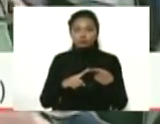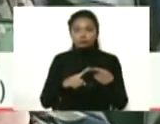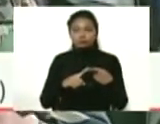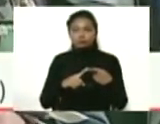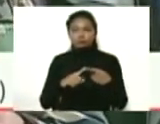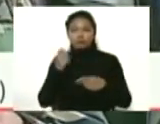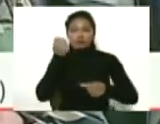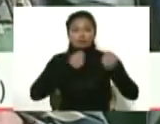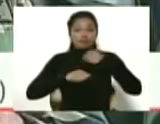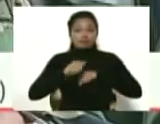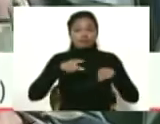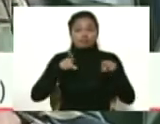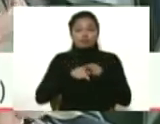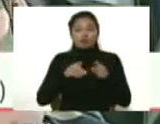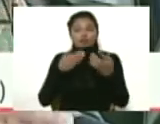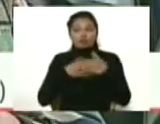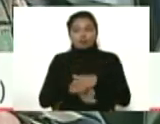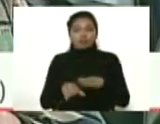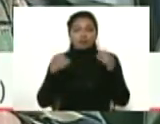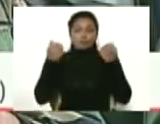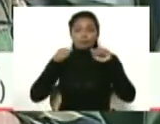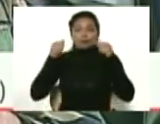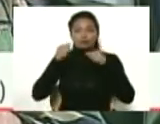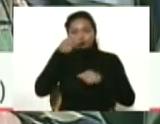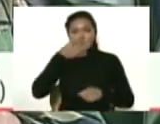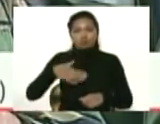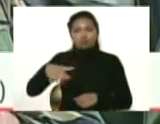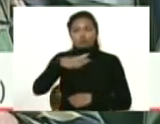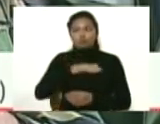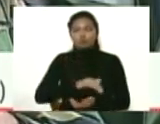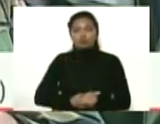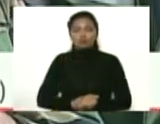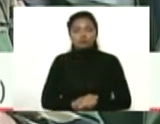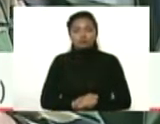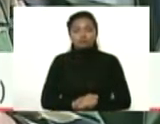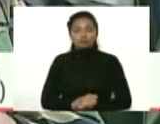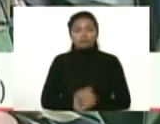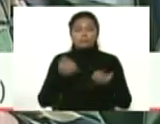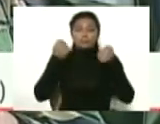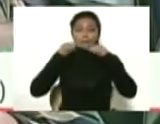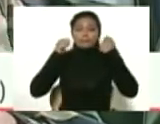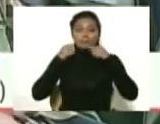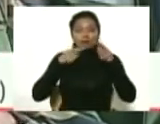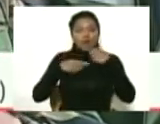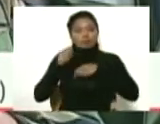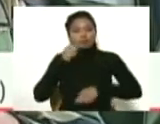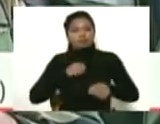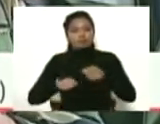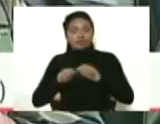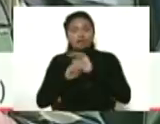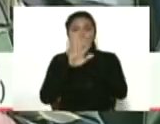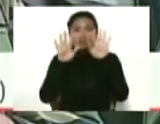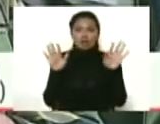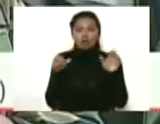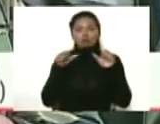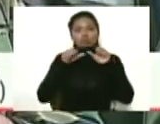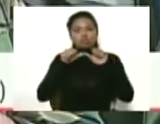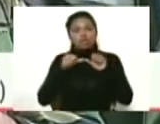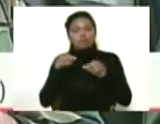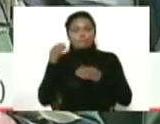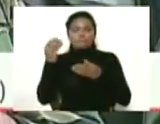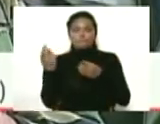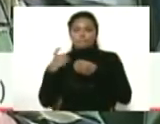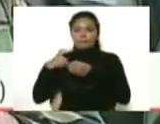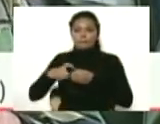la defensa a través de la preparación del pueblo para ejercicio de la defensa y, por supuesto, complementar a la Fuerza